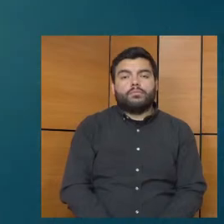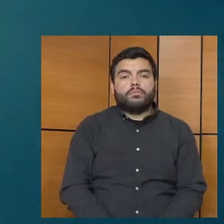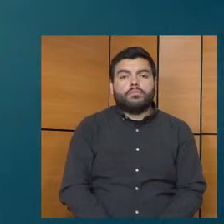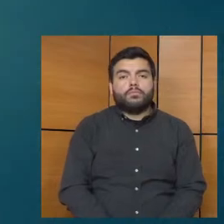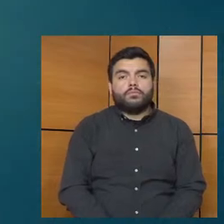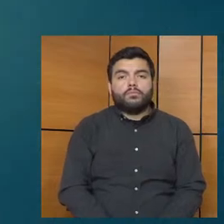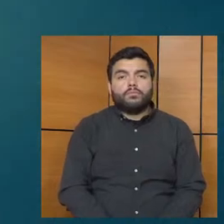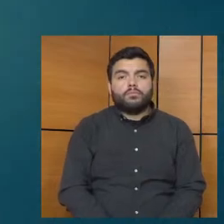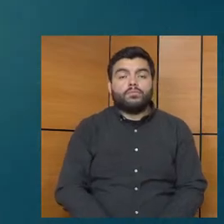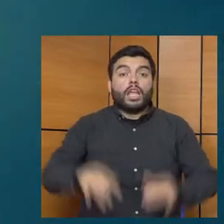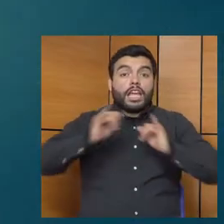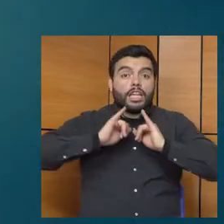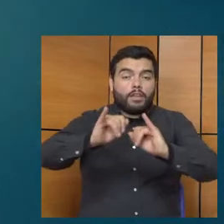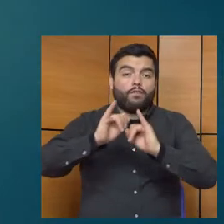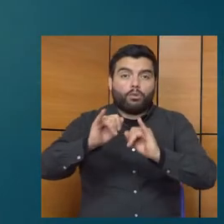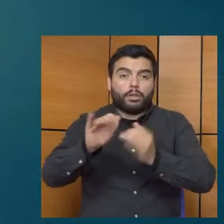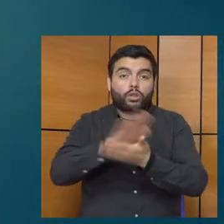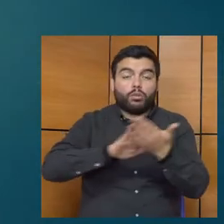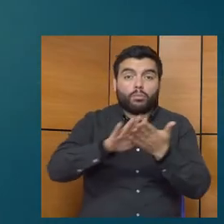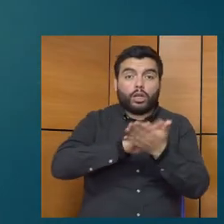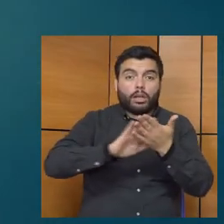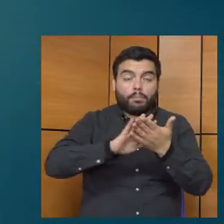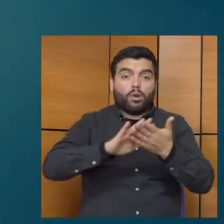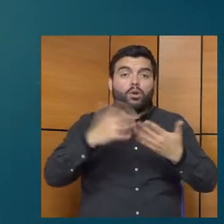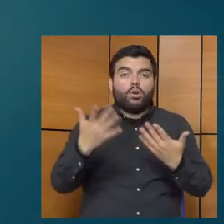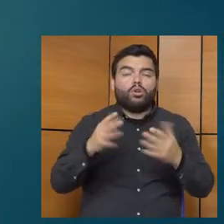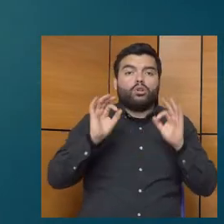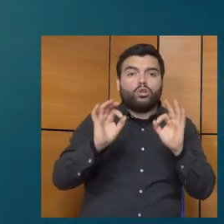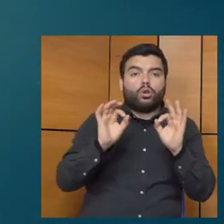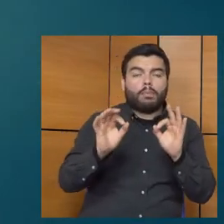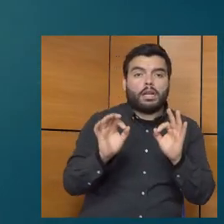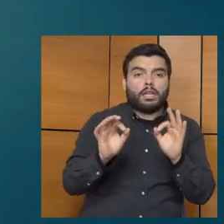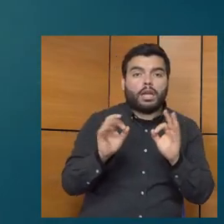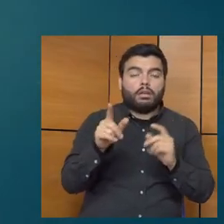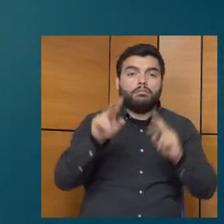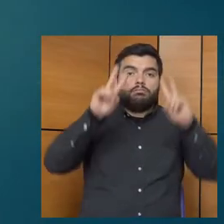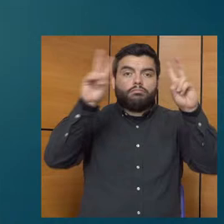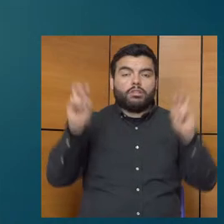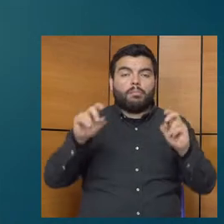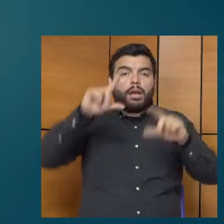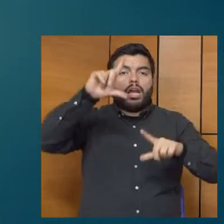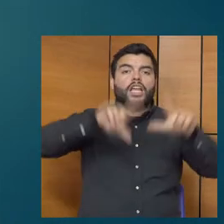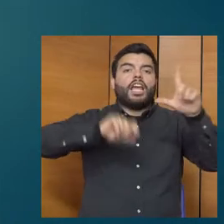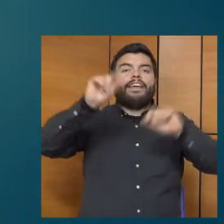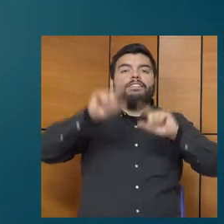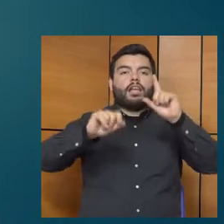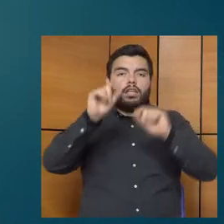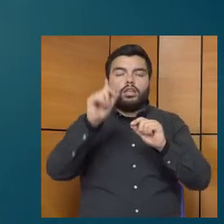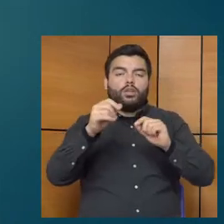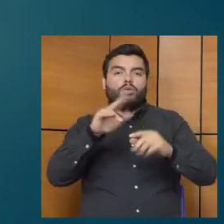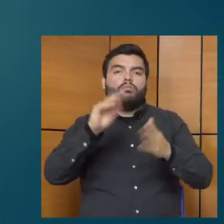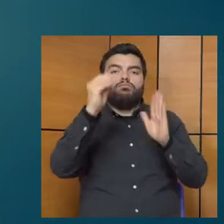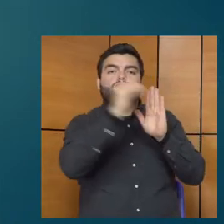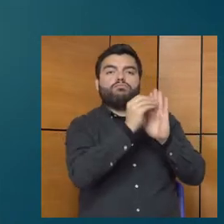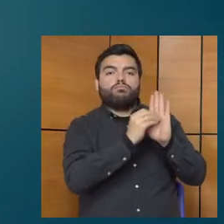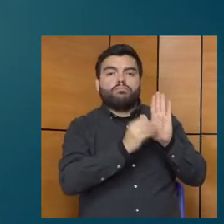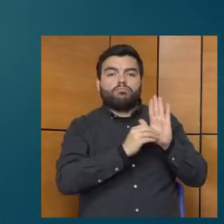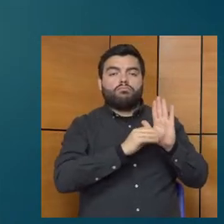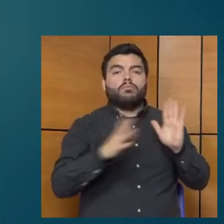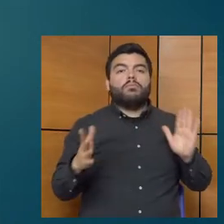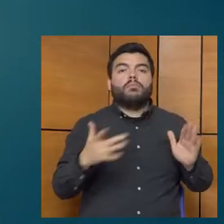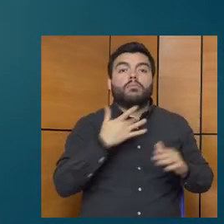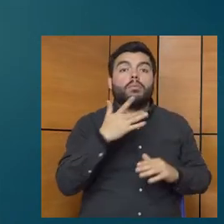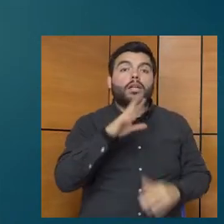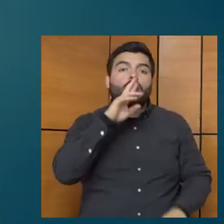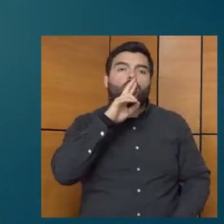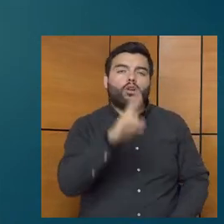datos cumplan requisitos de normalidad, homocedasticidad, algunos requerimientos estadísticos que para este caso no son necesarios, lo que hace que los